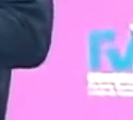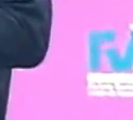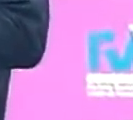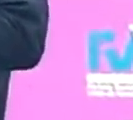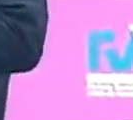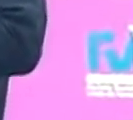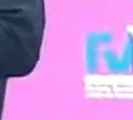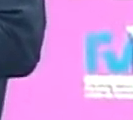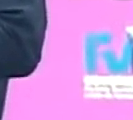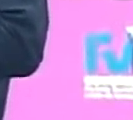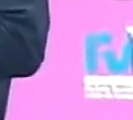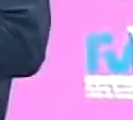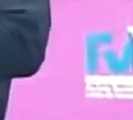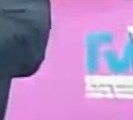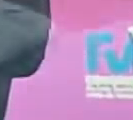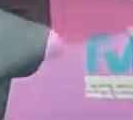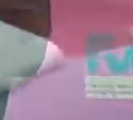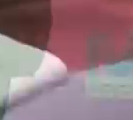estoy hablando maracucho,